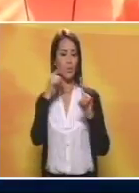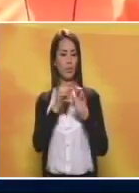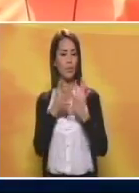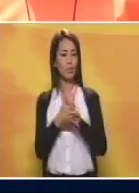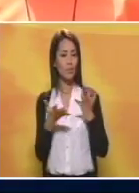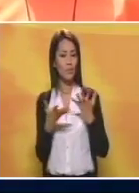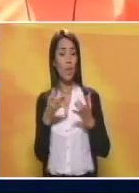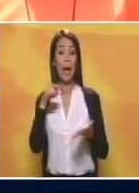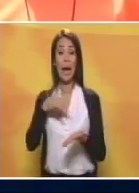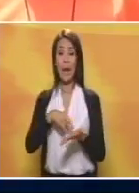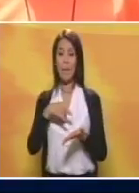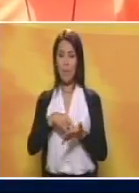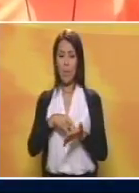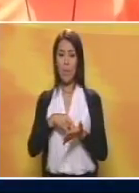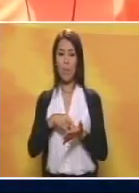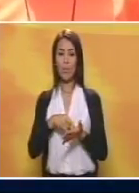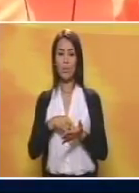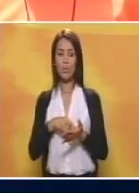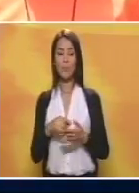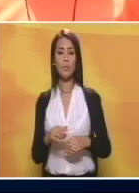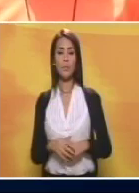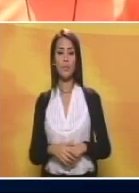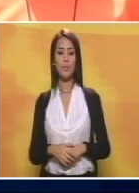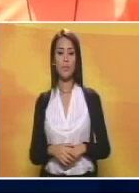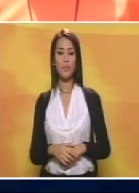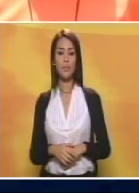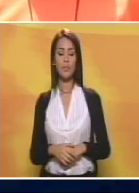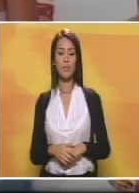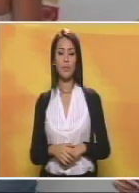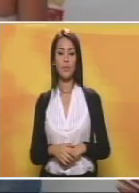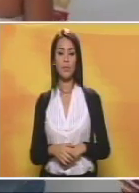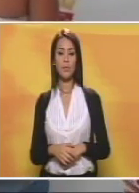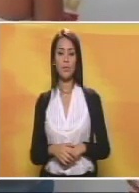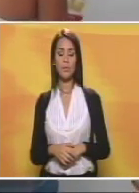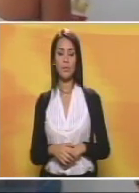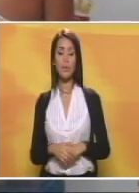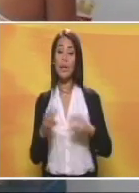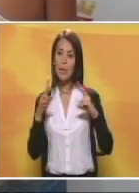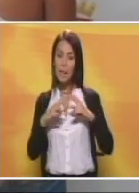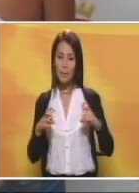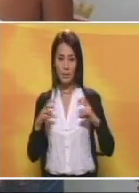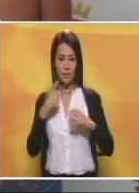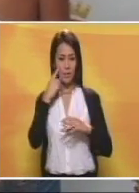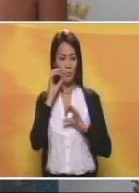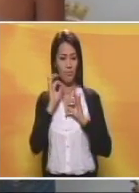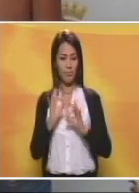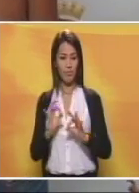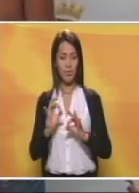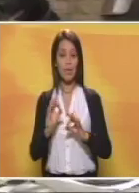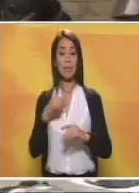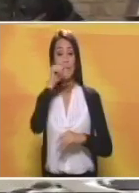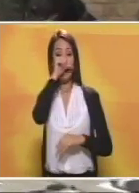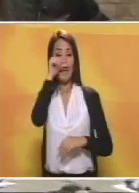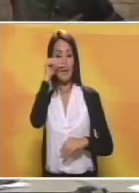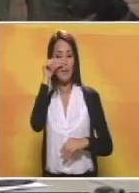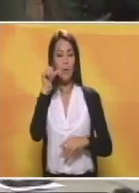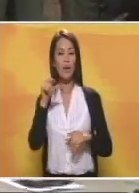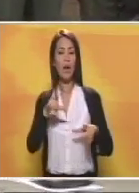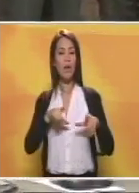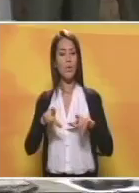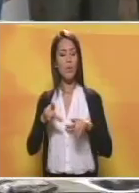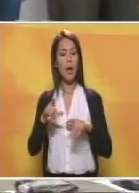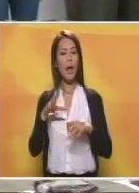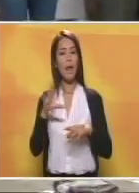estado Carabobo, específicamente al sector de la ciudad de Puerto Cabello. Las investigaciones esperan determinar si la droga es traída del